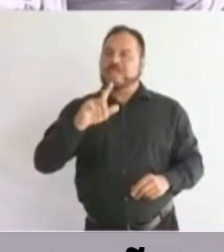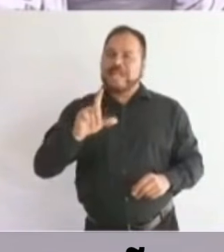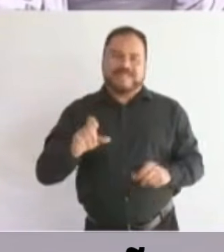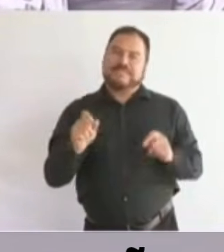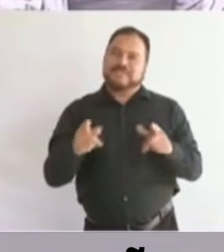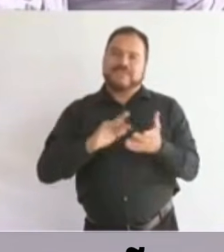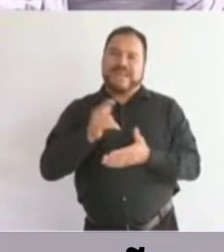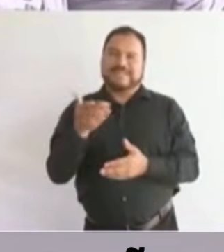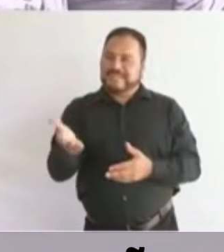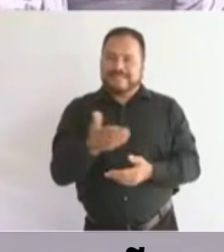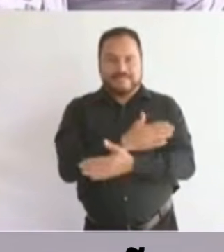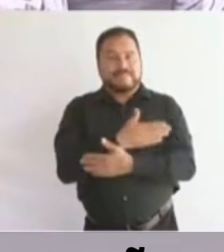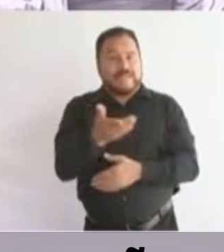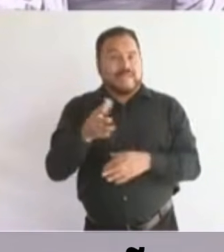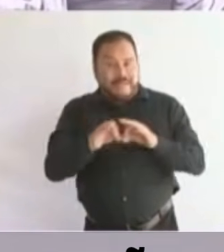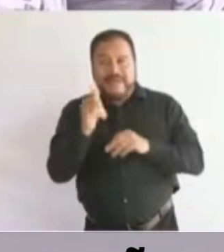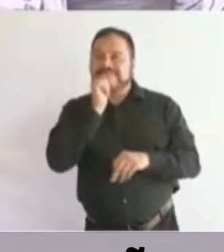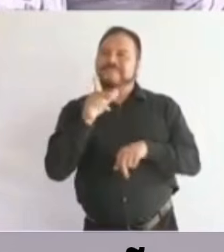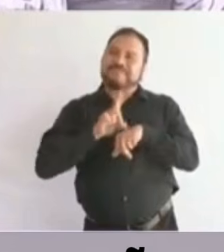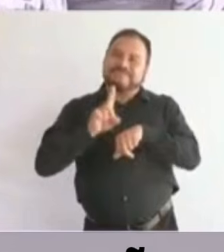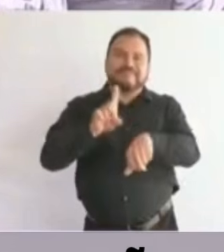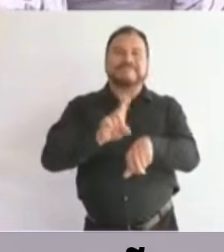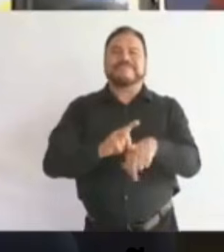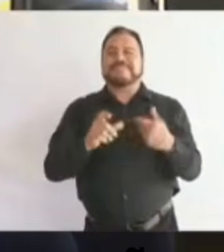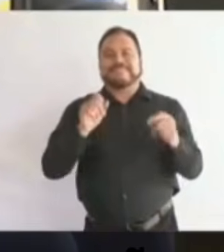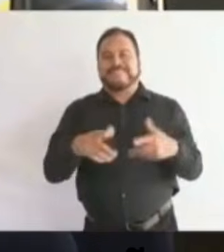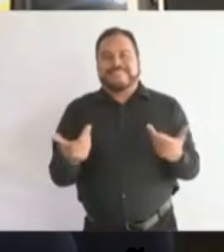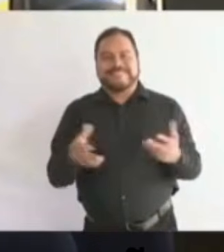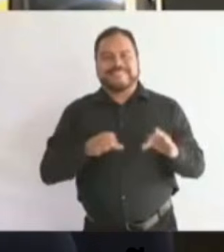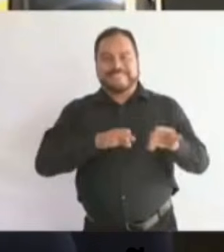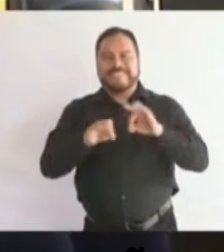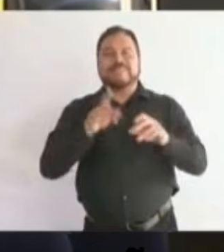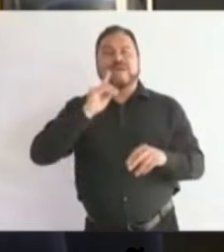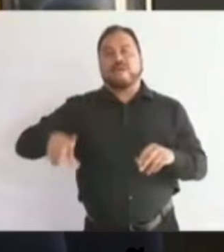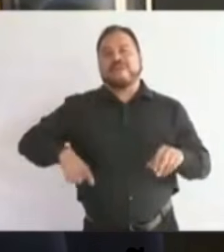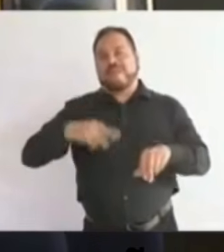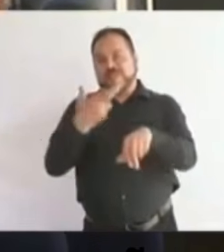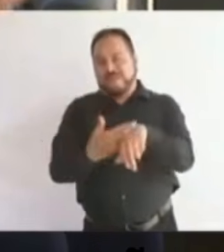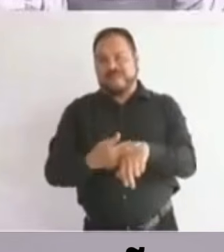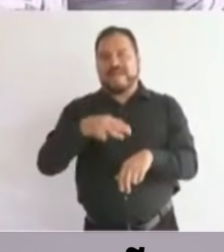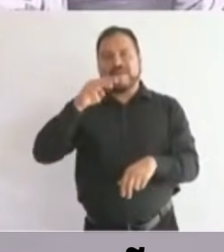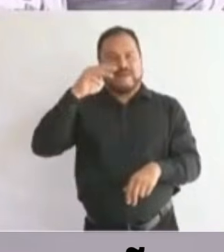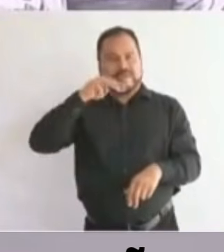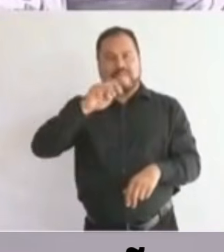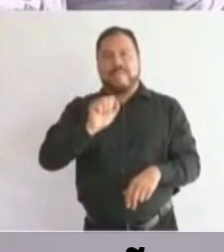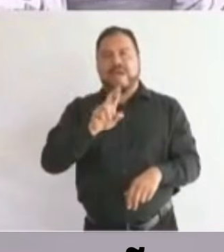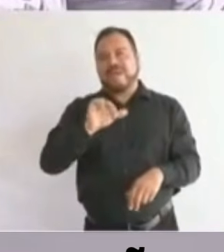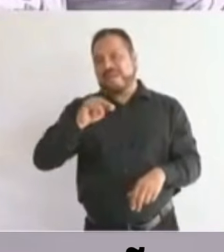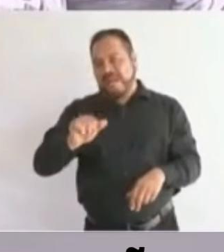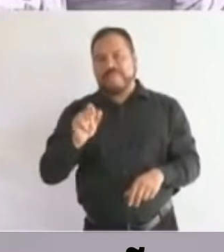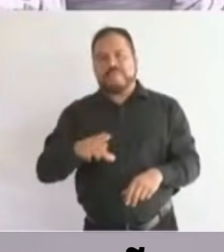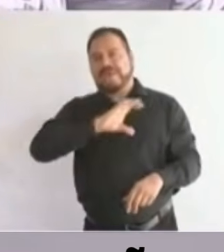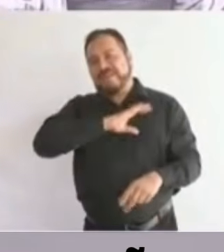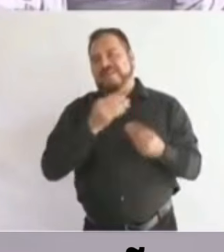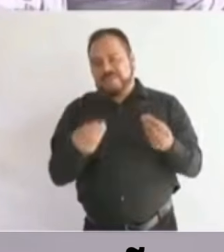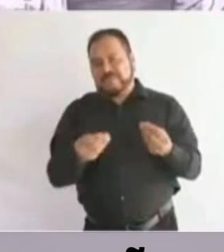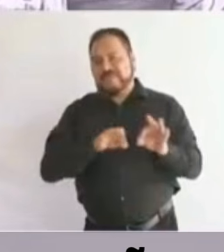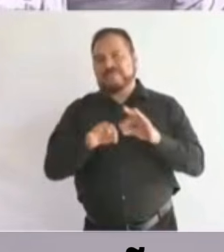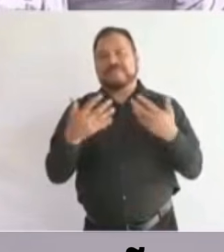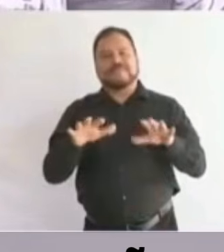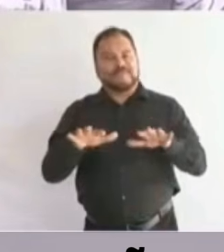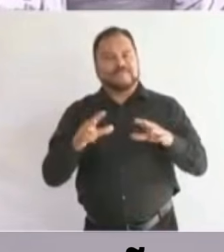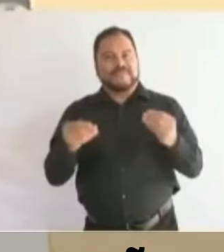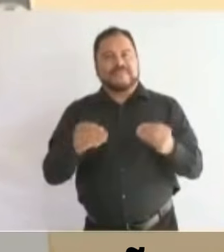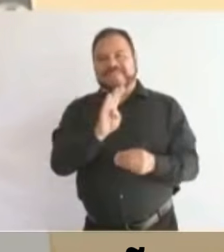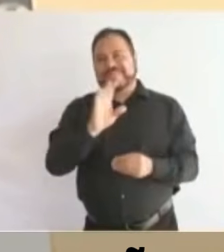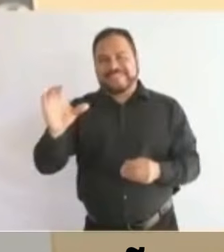que trabaja día y noche. La gobernadora Marina del Pilar, que también queremos mucho y hace un gran trabajo al frente de